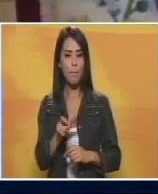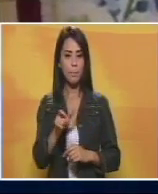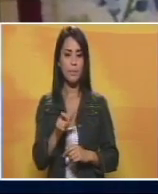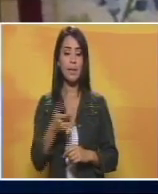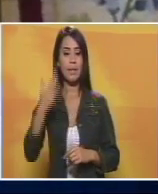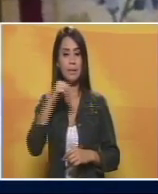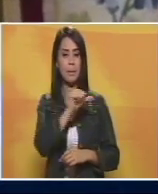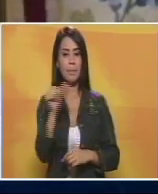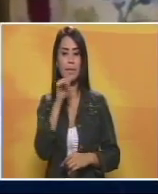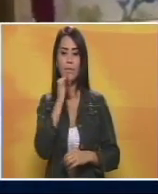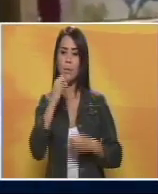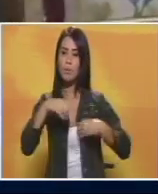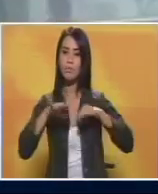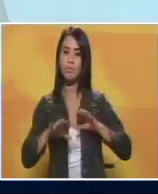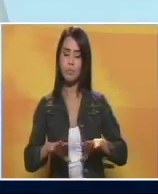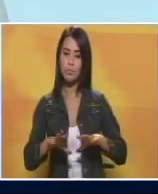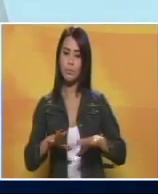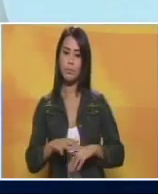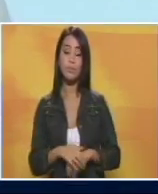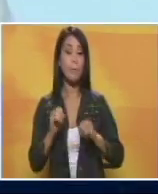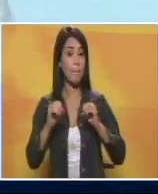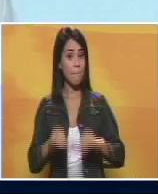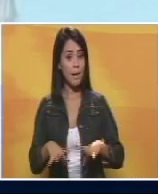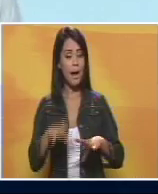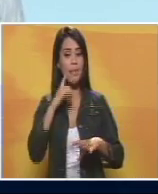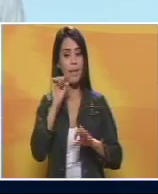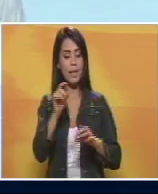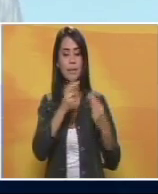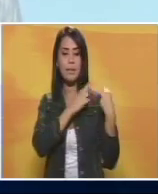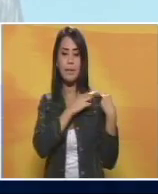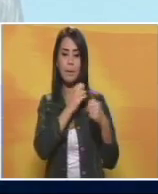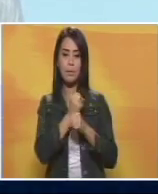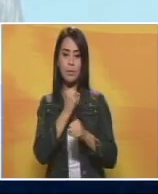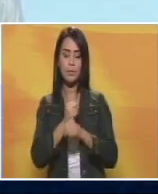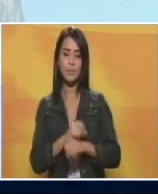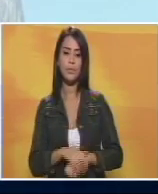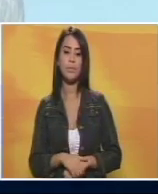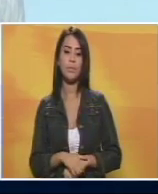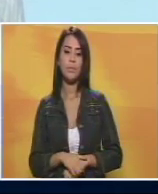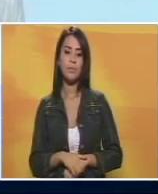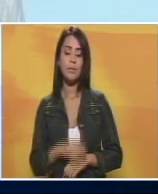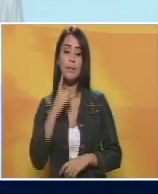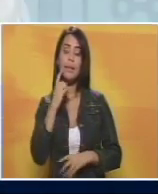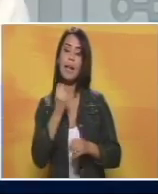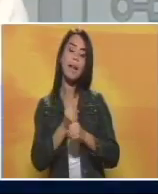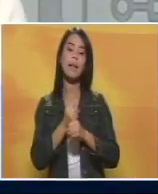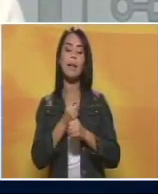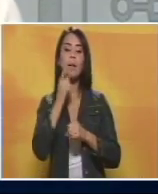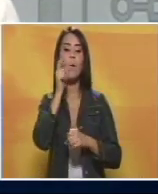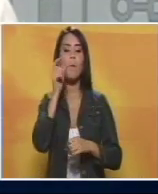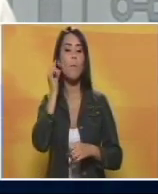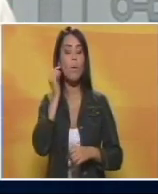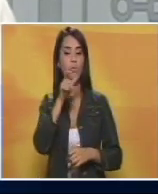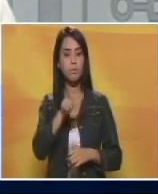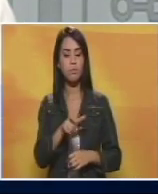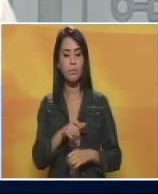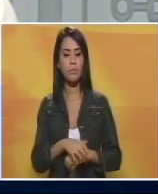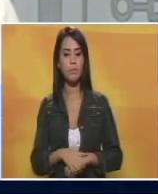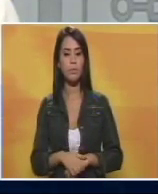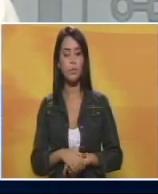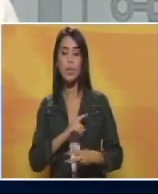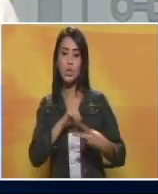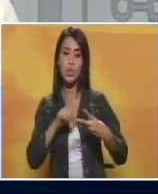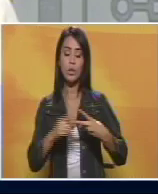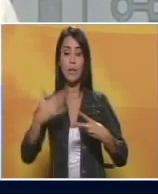la semana pasada anunció su renuncia al liderazgo de esa formación. Dirigentes como la secretaria general del partido, Dolores de Cospedal, y la